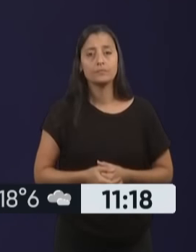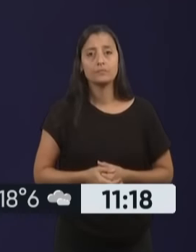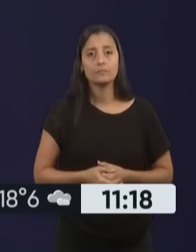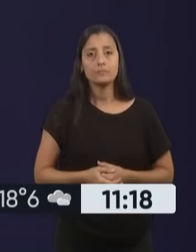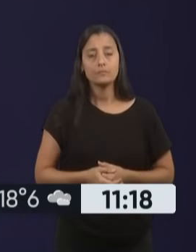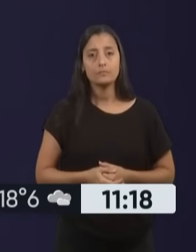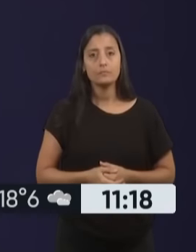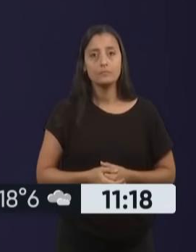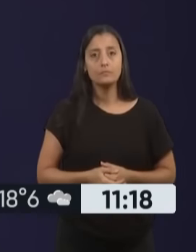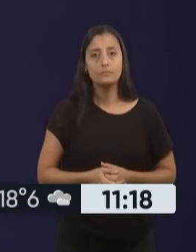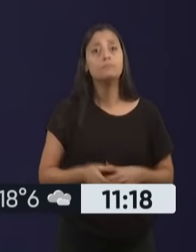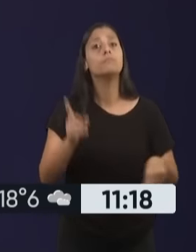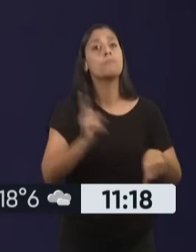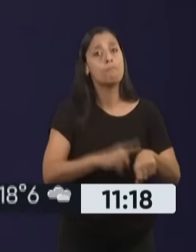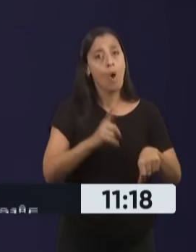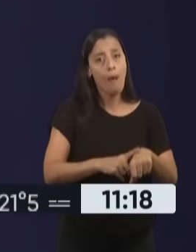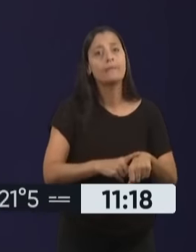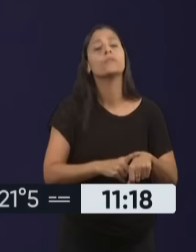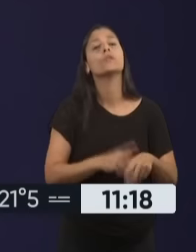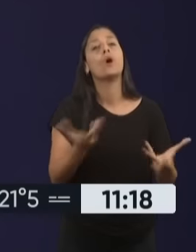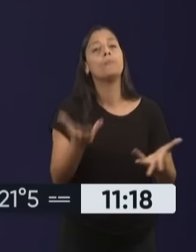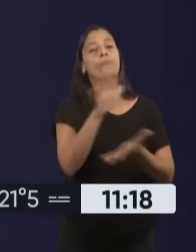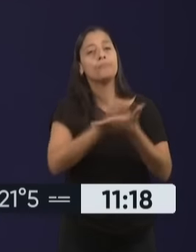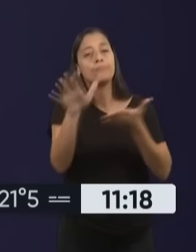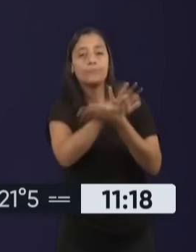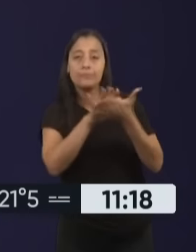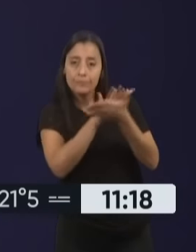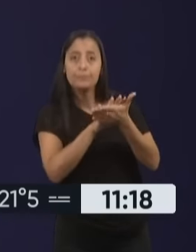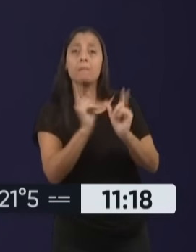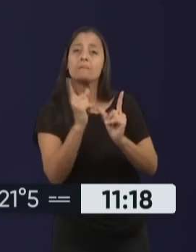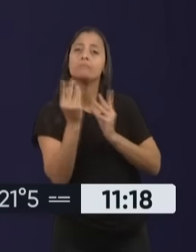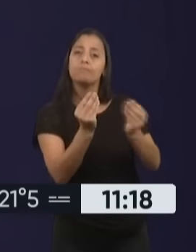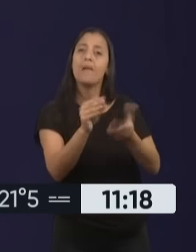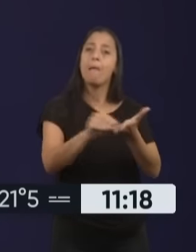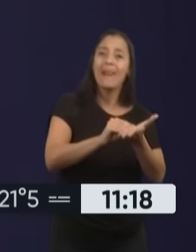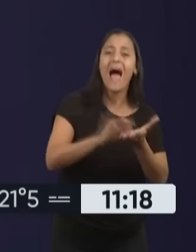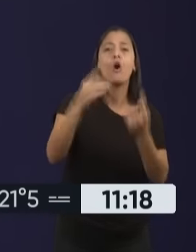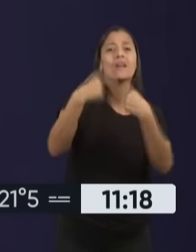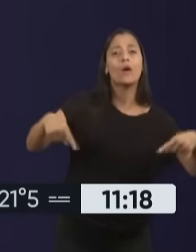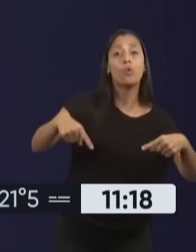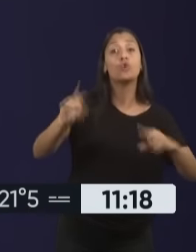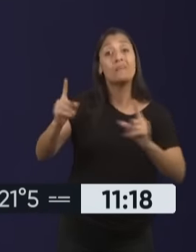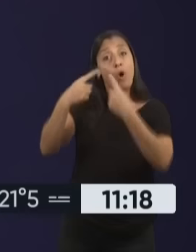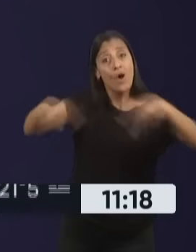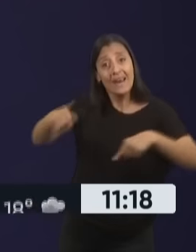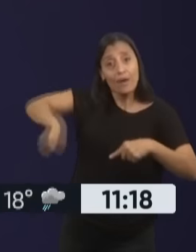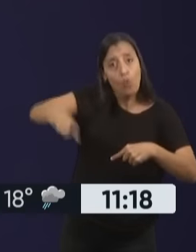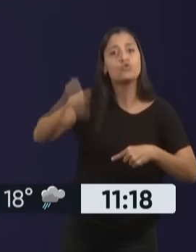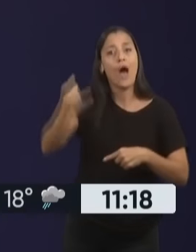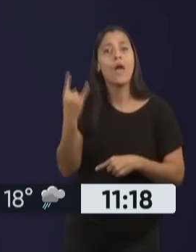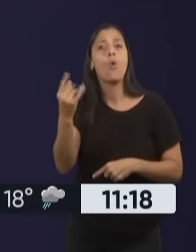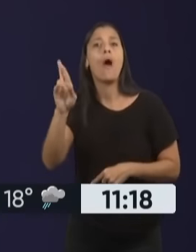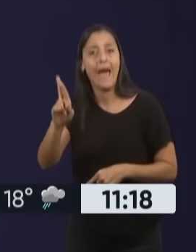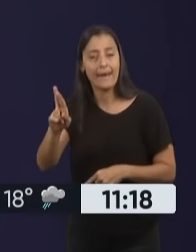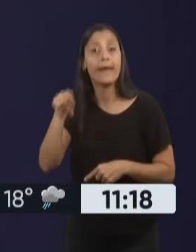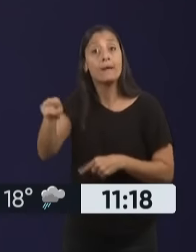e cuando se hizo esta reasignación de empleados y de recursos parte de estos recursos eran las Ur que se